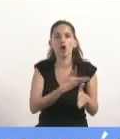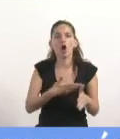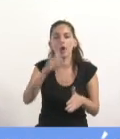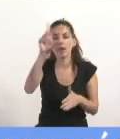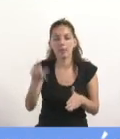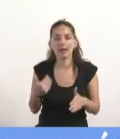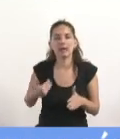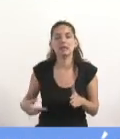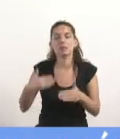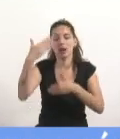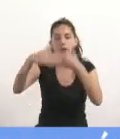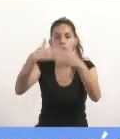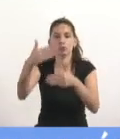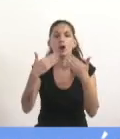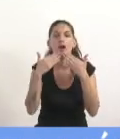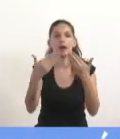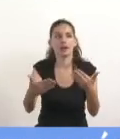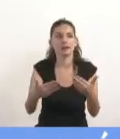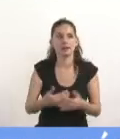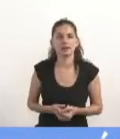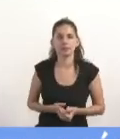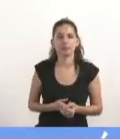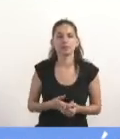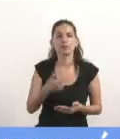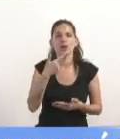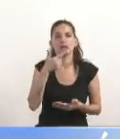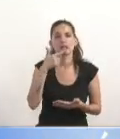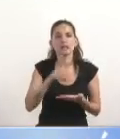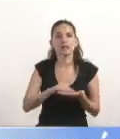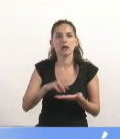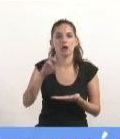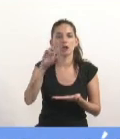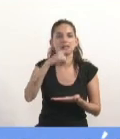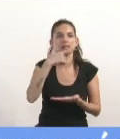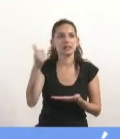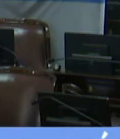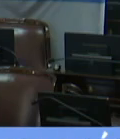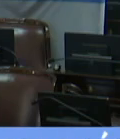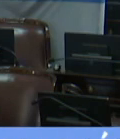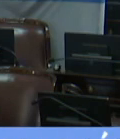futuro. Muchas gracias. Gracias, senador. Tiene la palabra senador Rodríguez Sá.